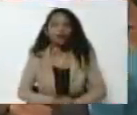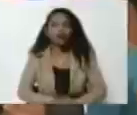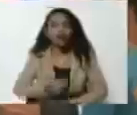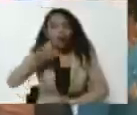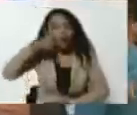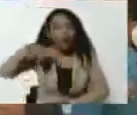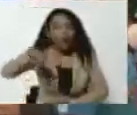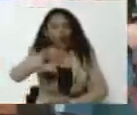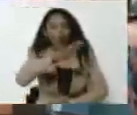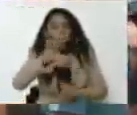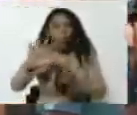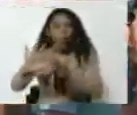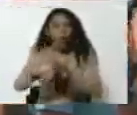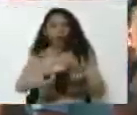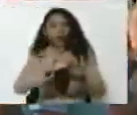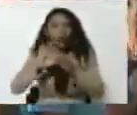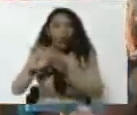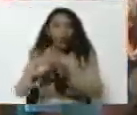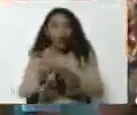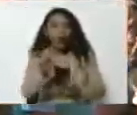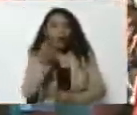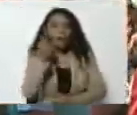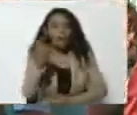El pueblo.